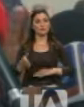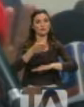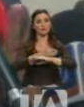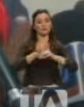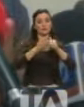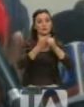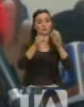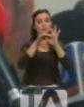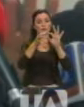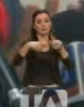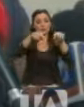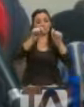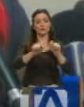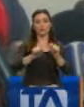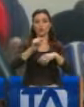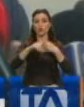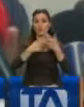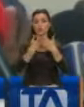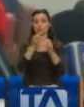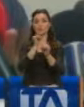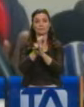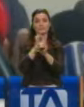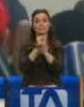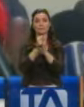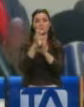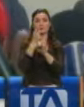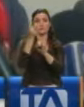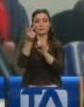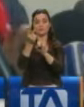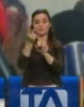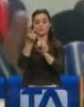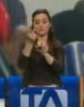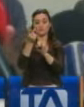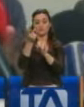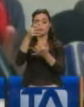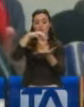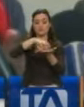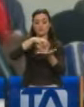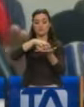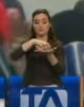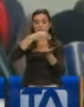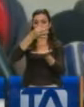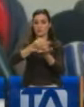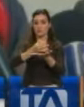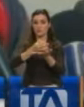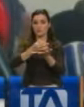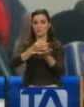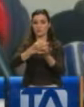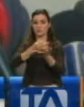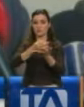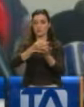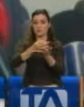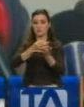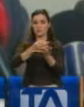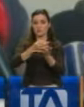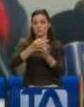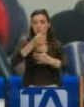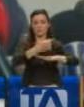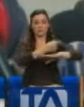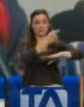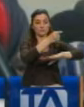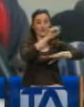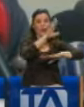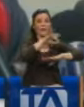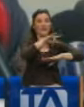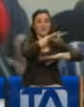convenio. Todas las instituciones públicas de la provincia de Cotopaxi y el centro del país con la gerencia de TAME.